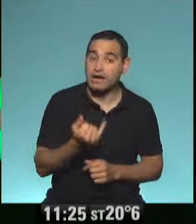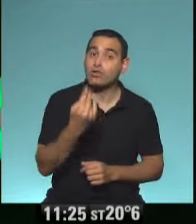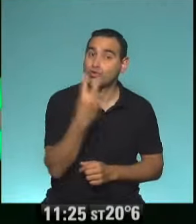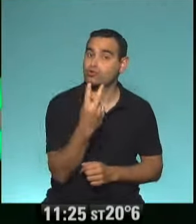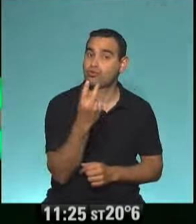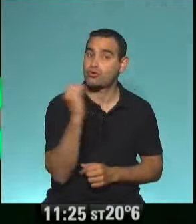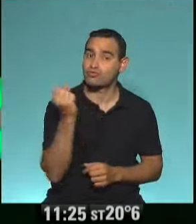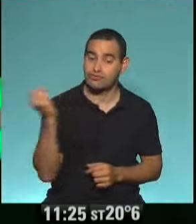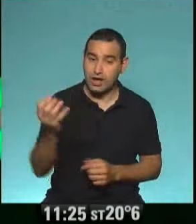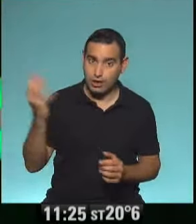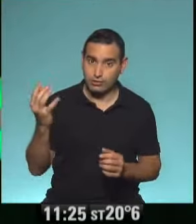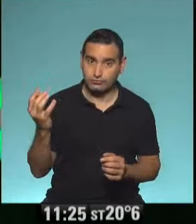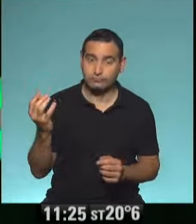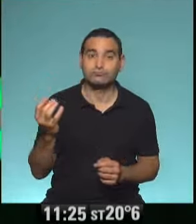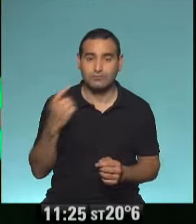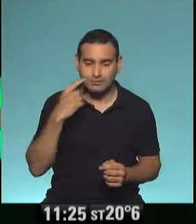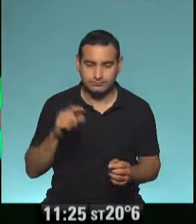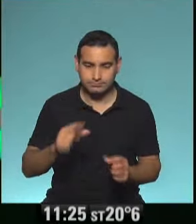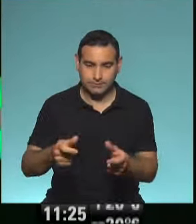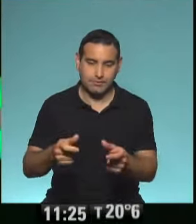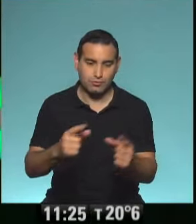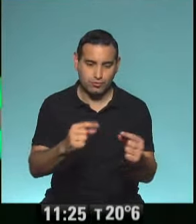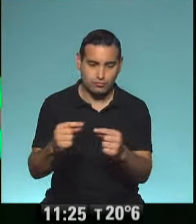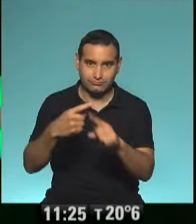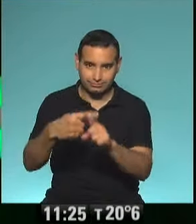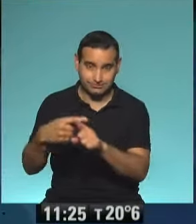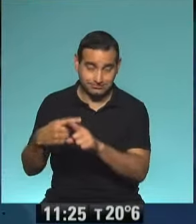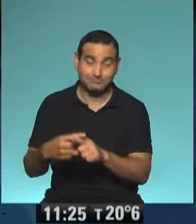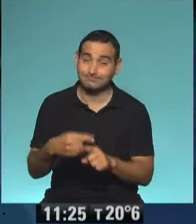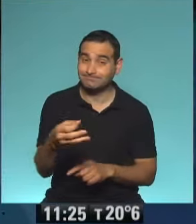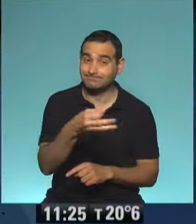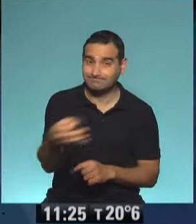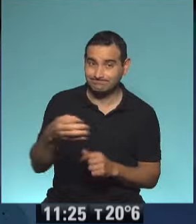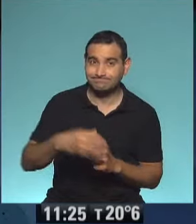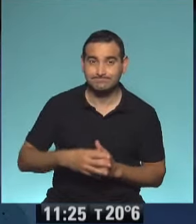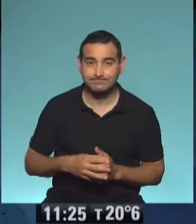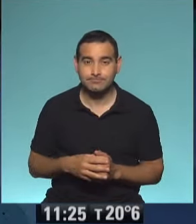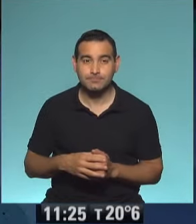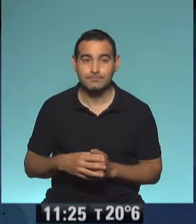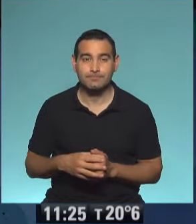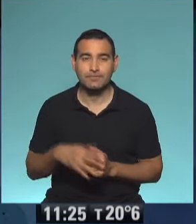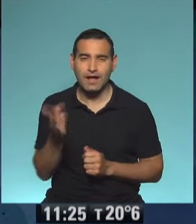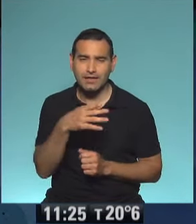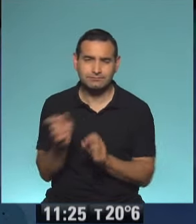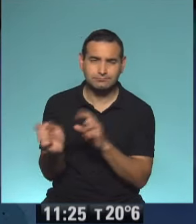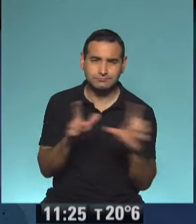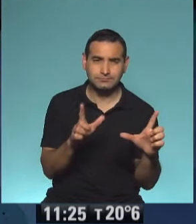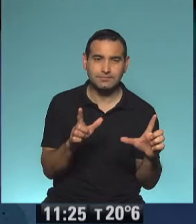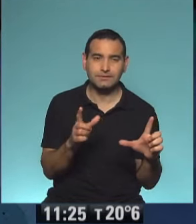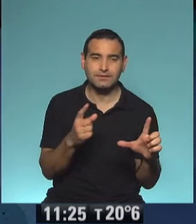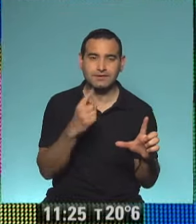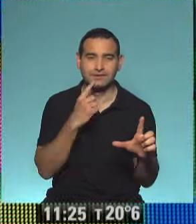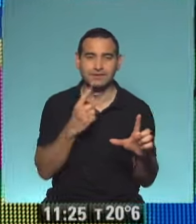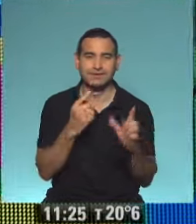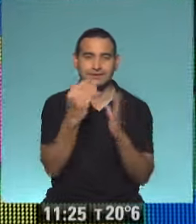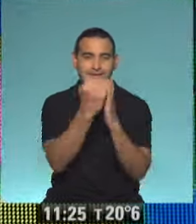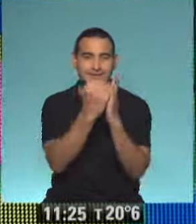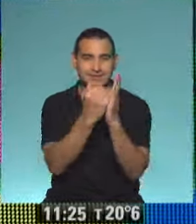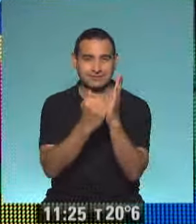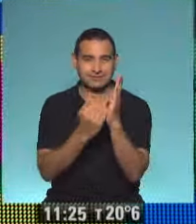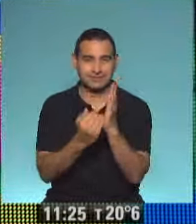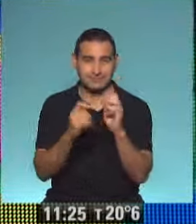dos para avanzar más casilleros y para hacer cuentas más complejas. Exactamente. Una placa antes seguía el desarrollo del juego,